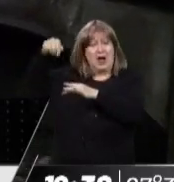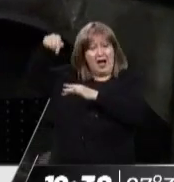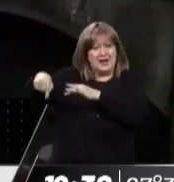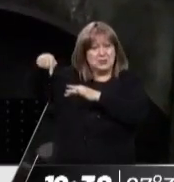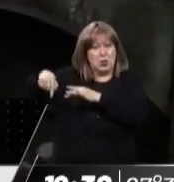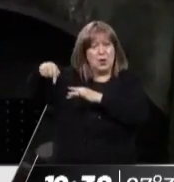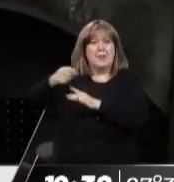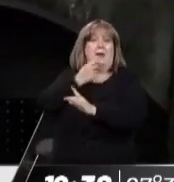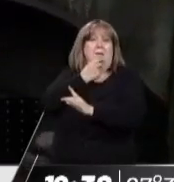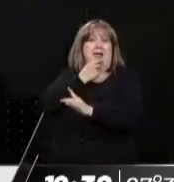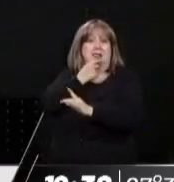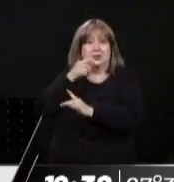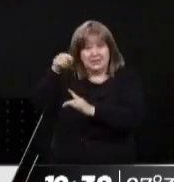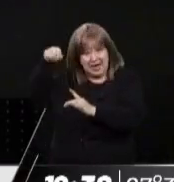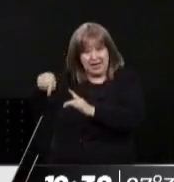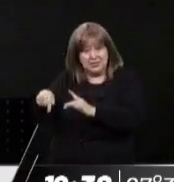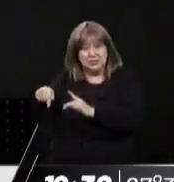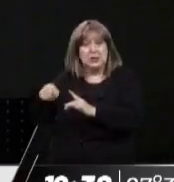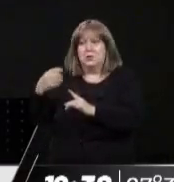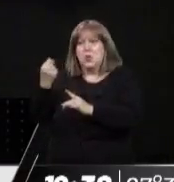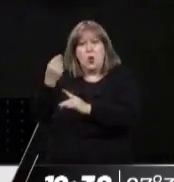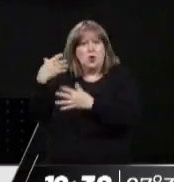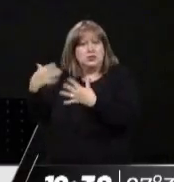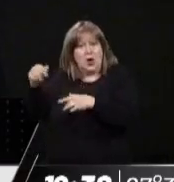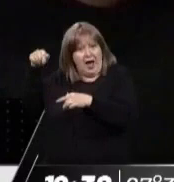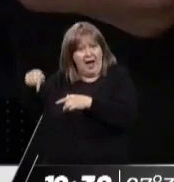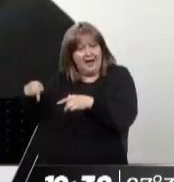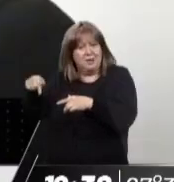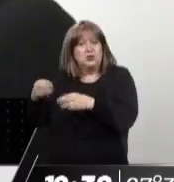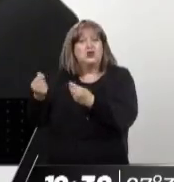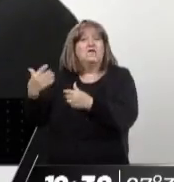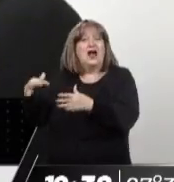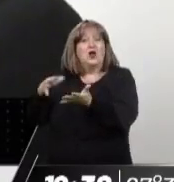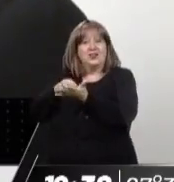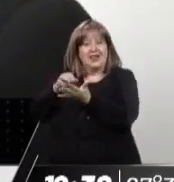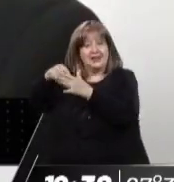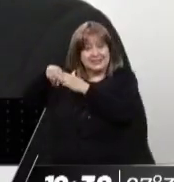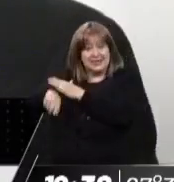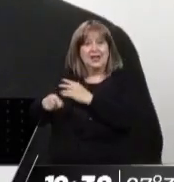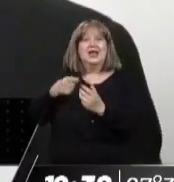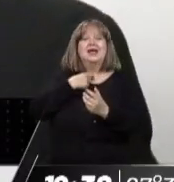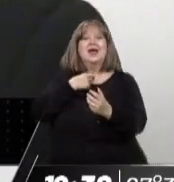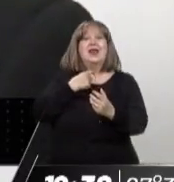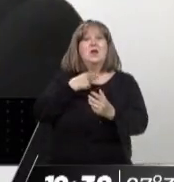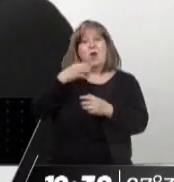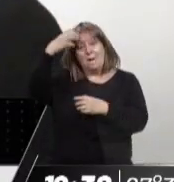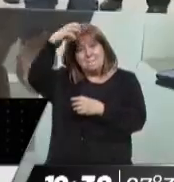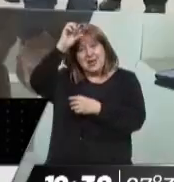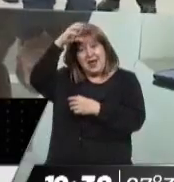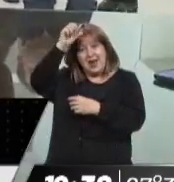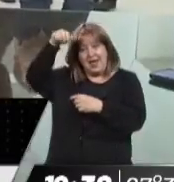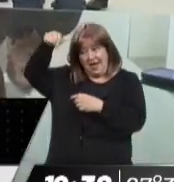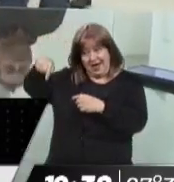con un potencial importante a nivel minero, por supuesto. Con eso estamos pidiendo que se pueda hacer minería,